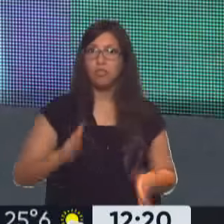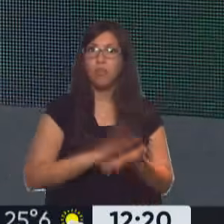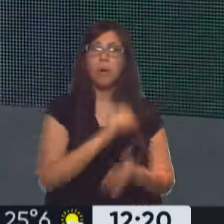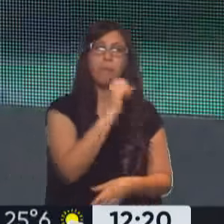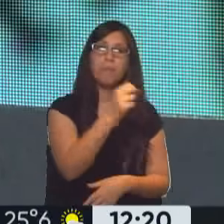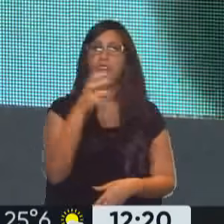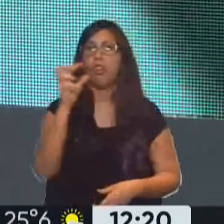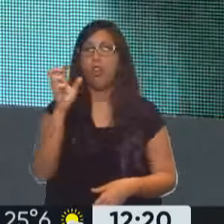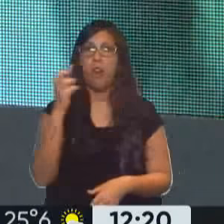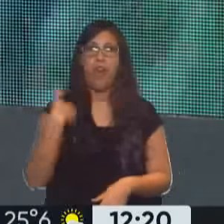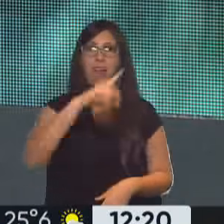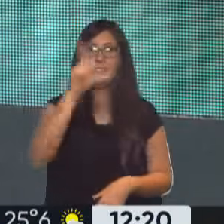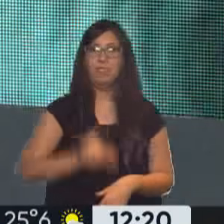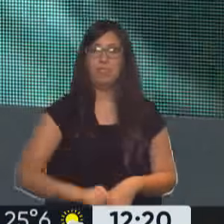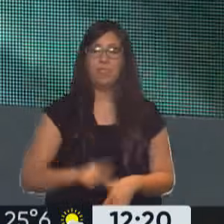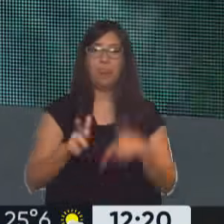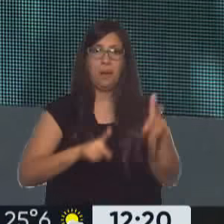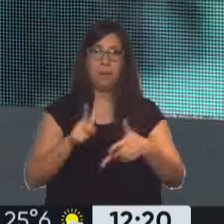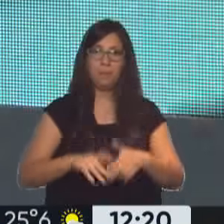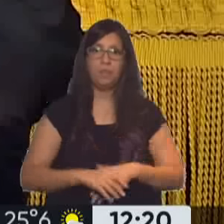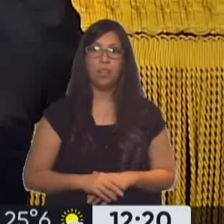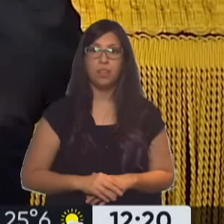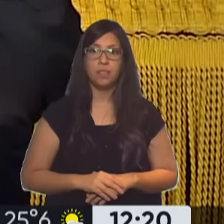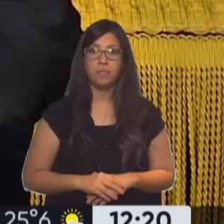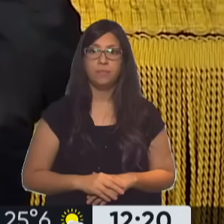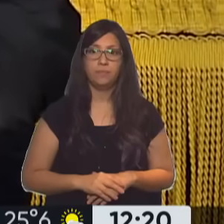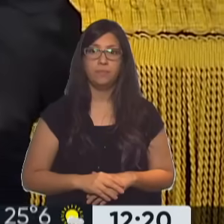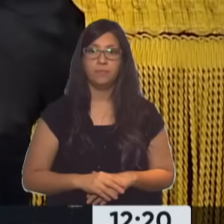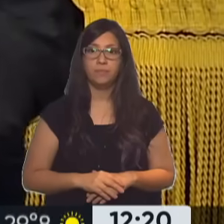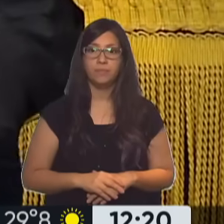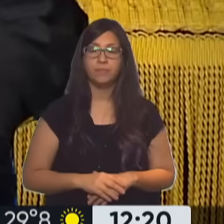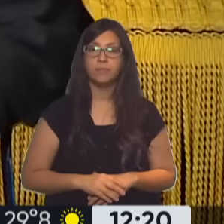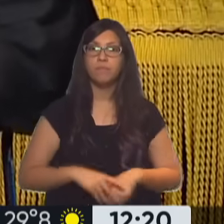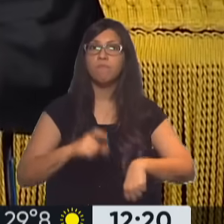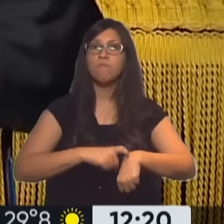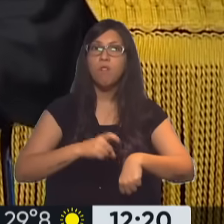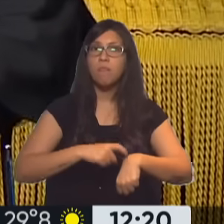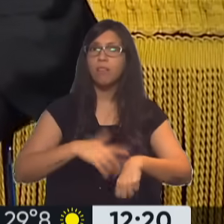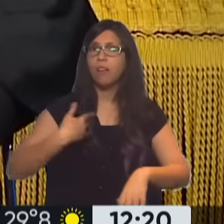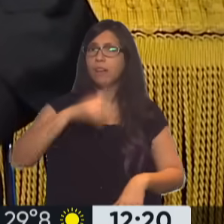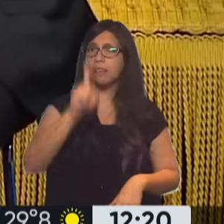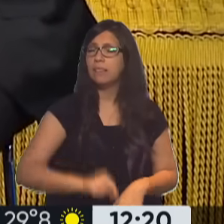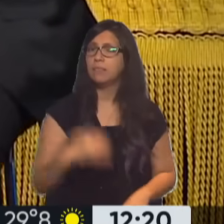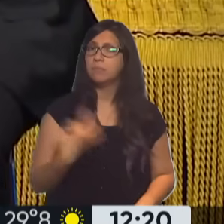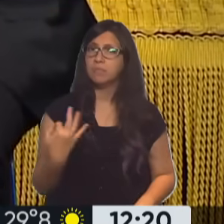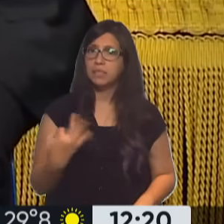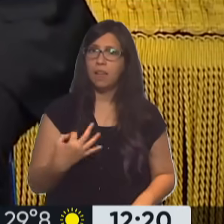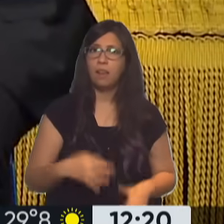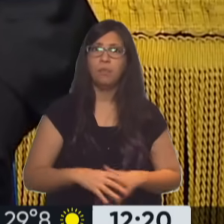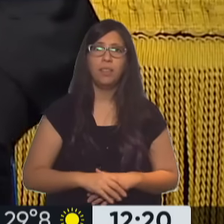dólar en la República Argentina lo hacía de esta manera en un momento además de la Argentina muy